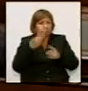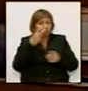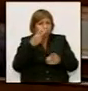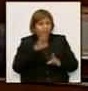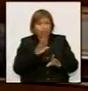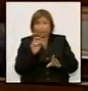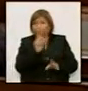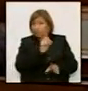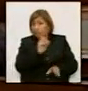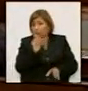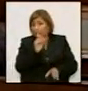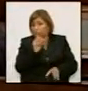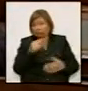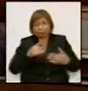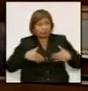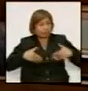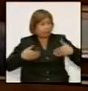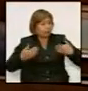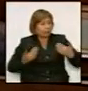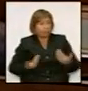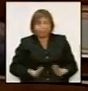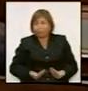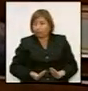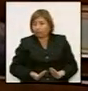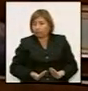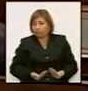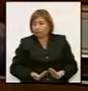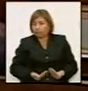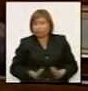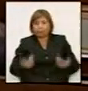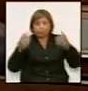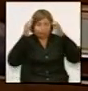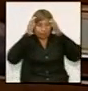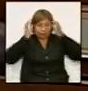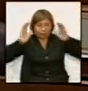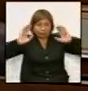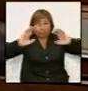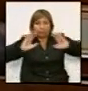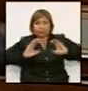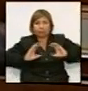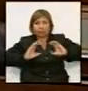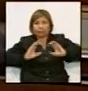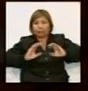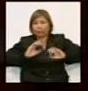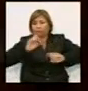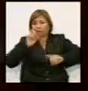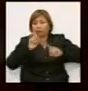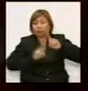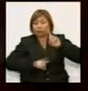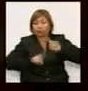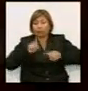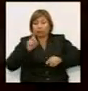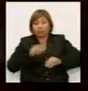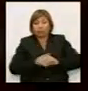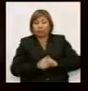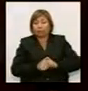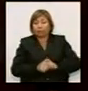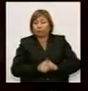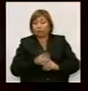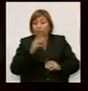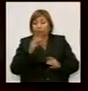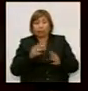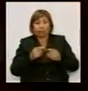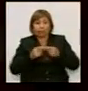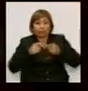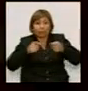No nos ponemos de acuerdo. A lo más, hay un